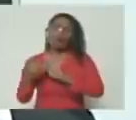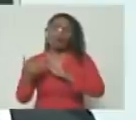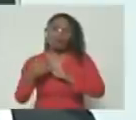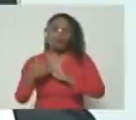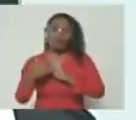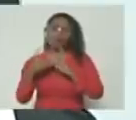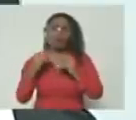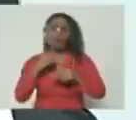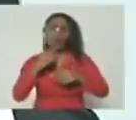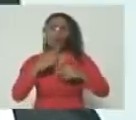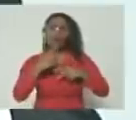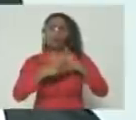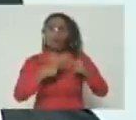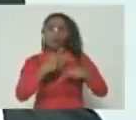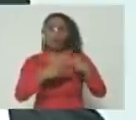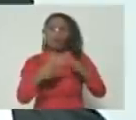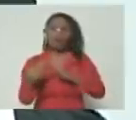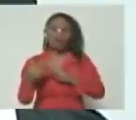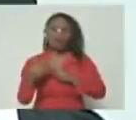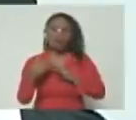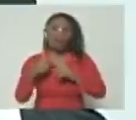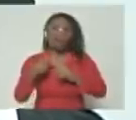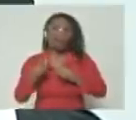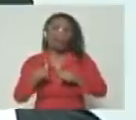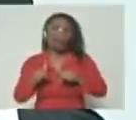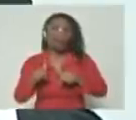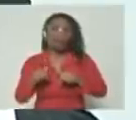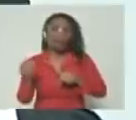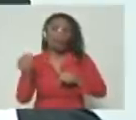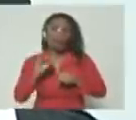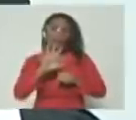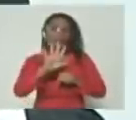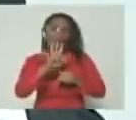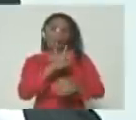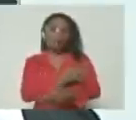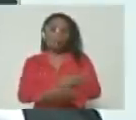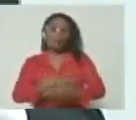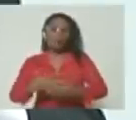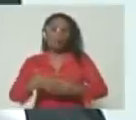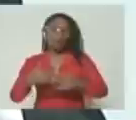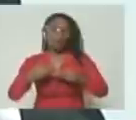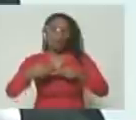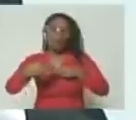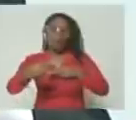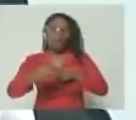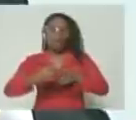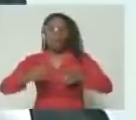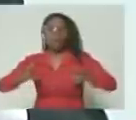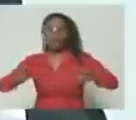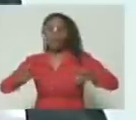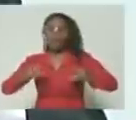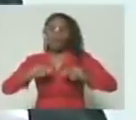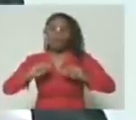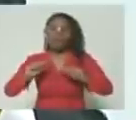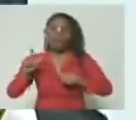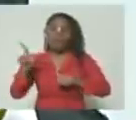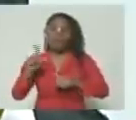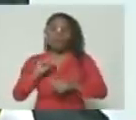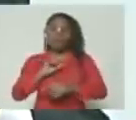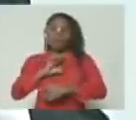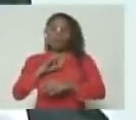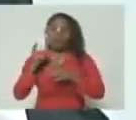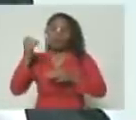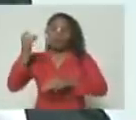producción, señor presidente, pero aquí había más de 5 millones de hectáreas que habían sido expropiadas. Y